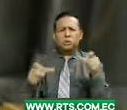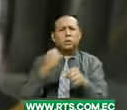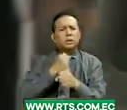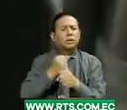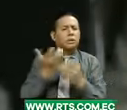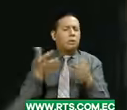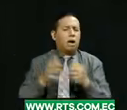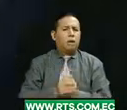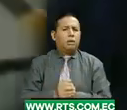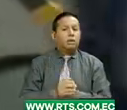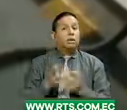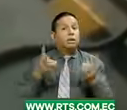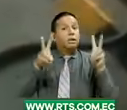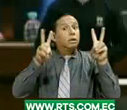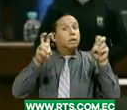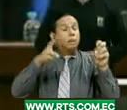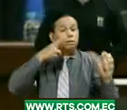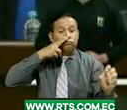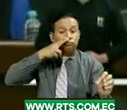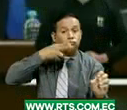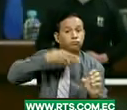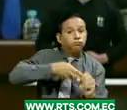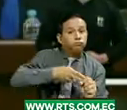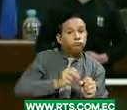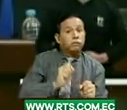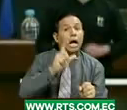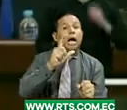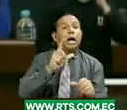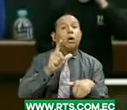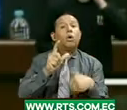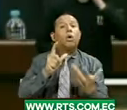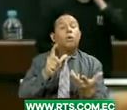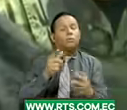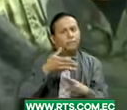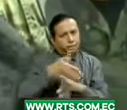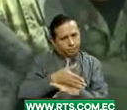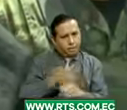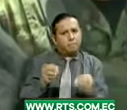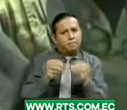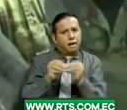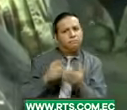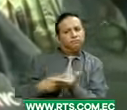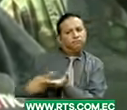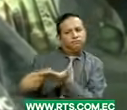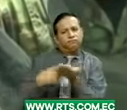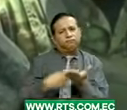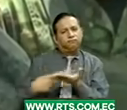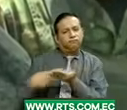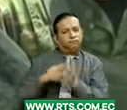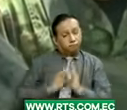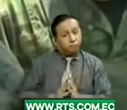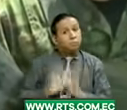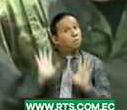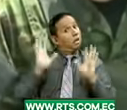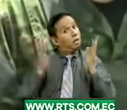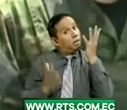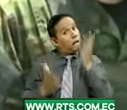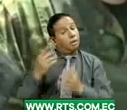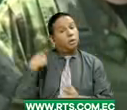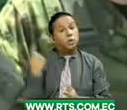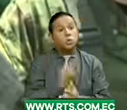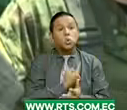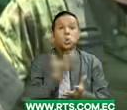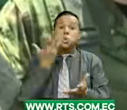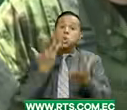de los combustibles también será un tema que arrancará más de una discusión. Por un lado, podría ser que generemos un